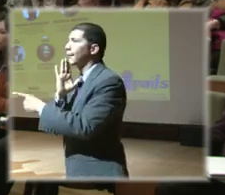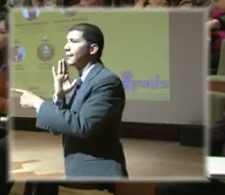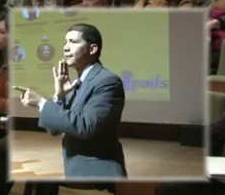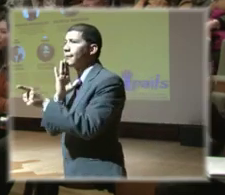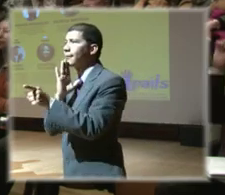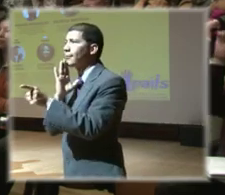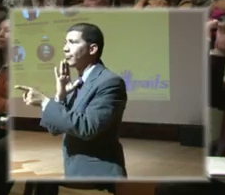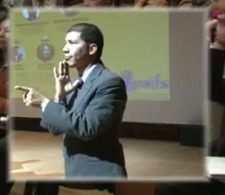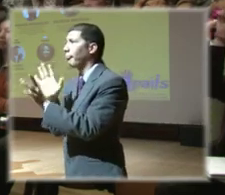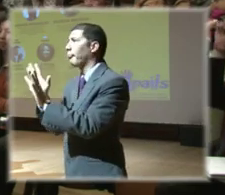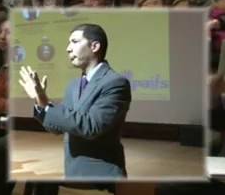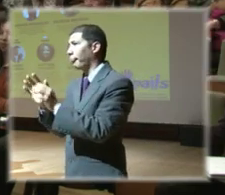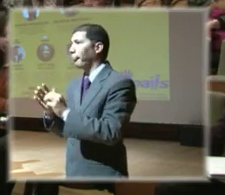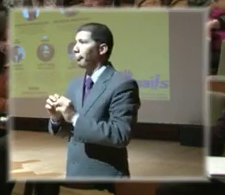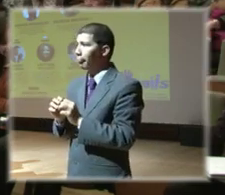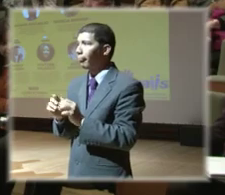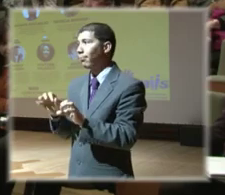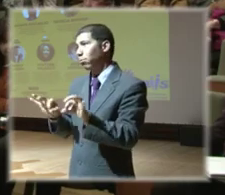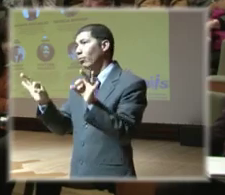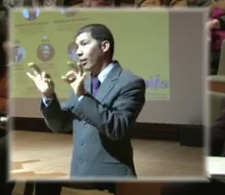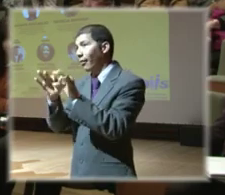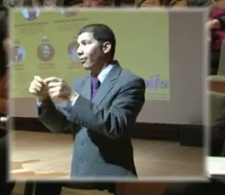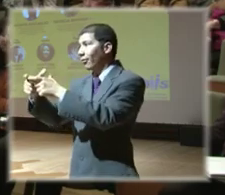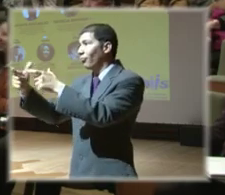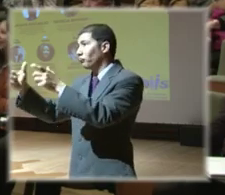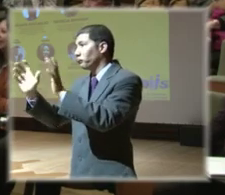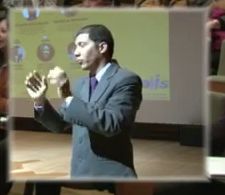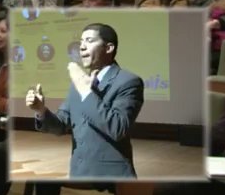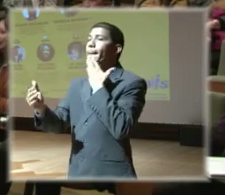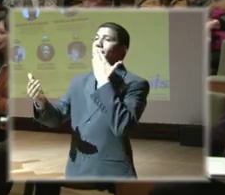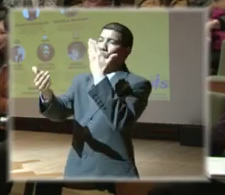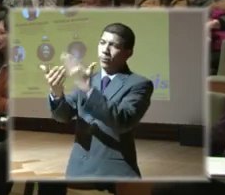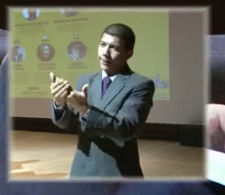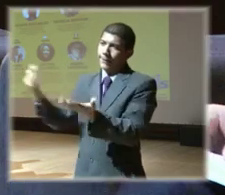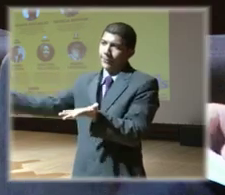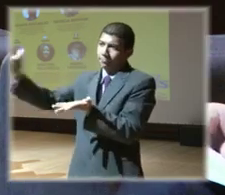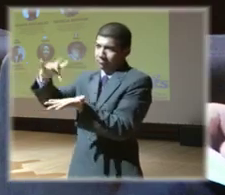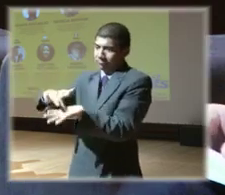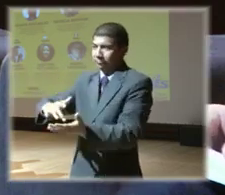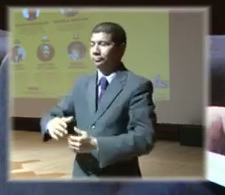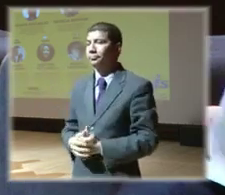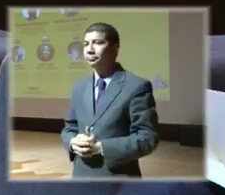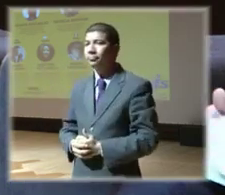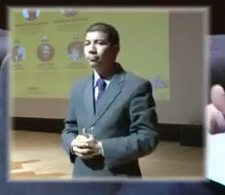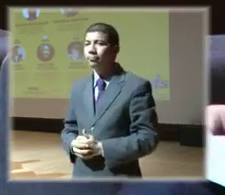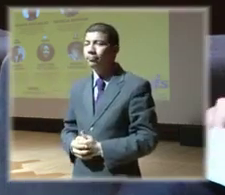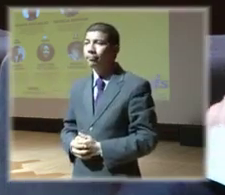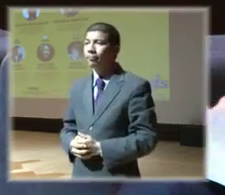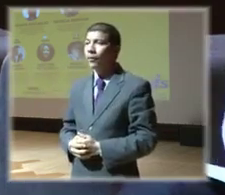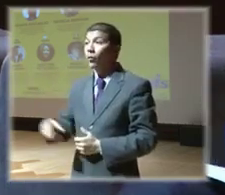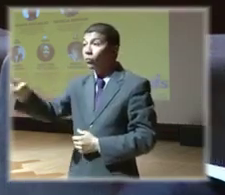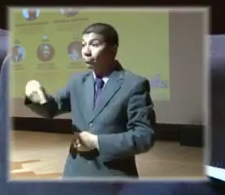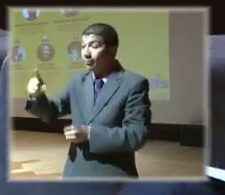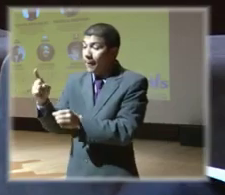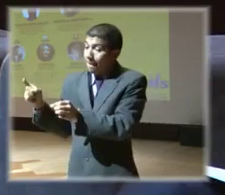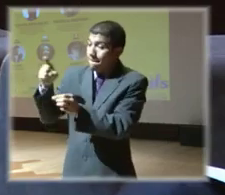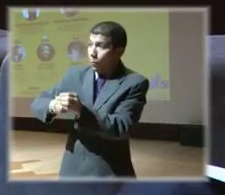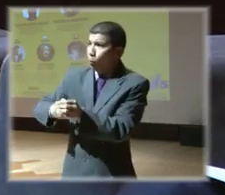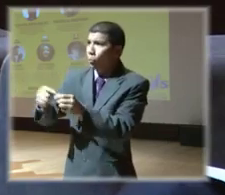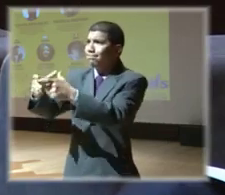También una parte importante. Gracias por estar acá. El hecho de que se hayan inscrito